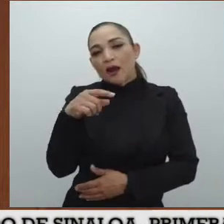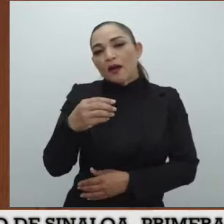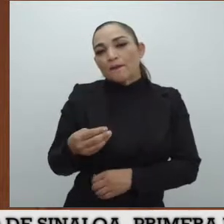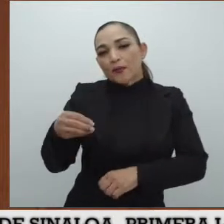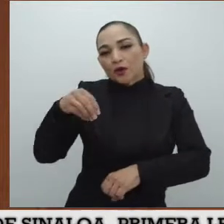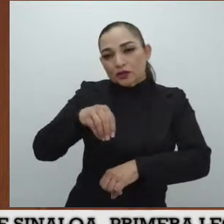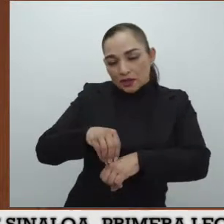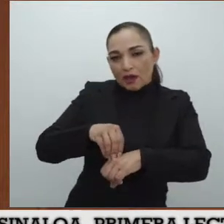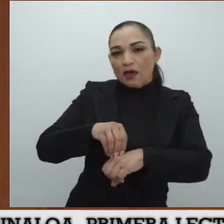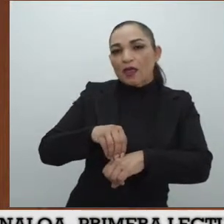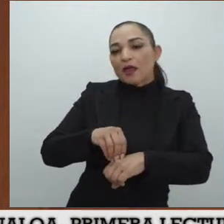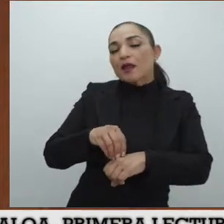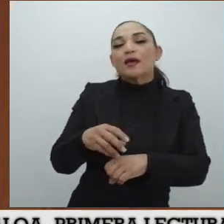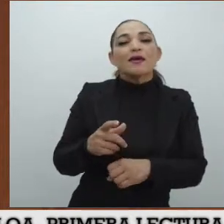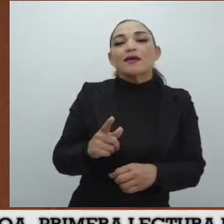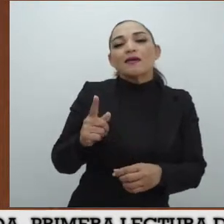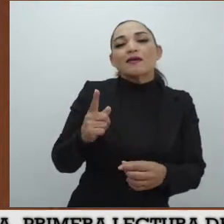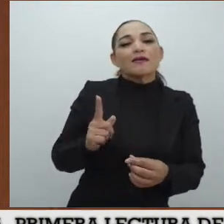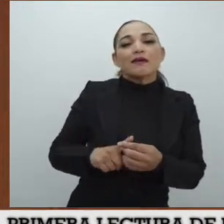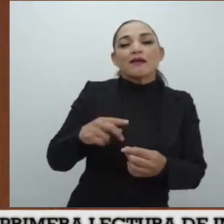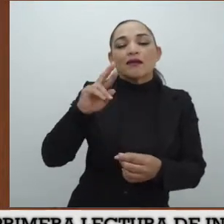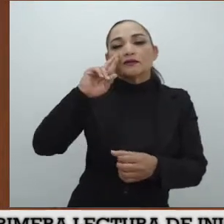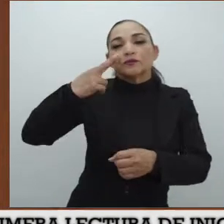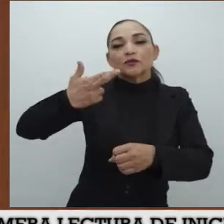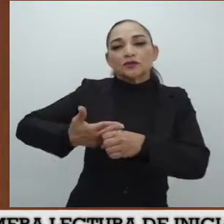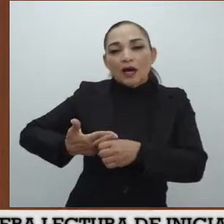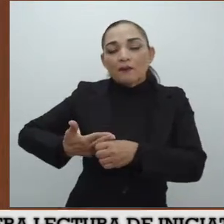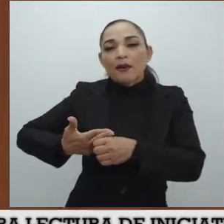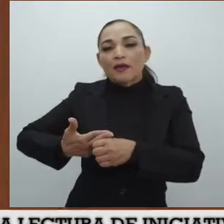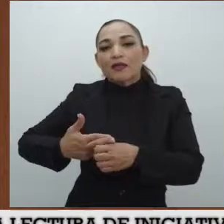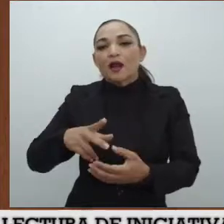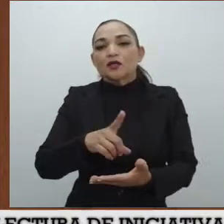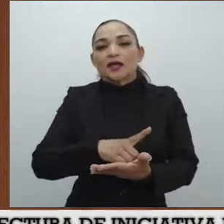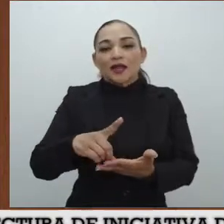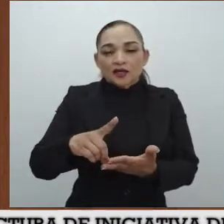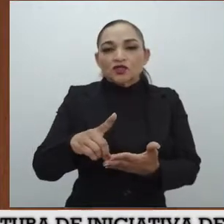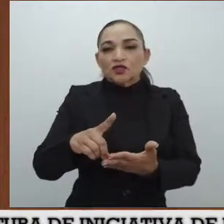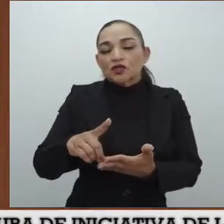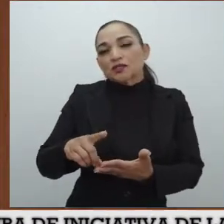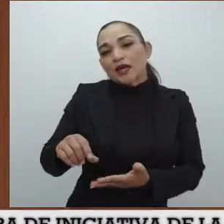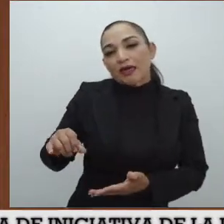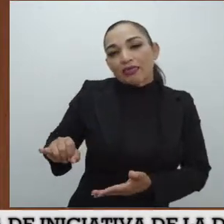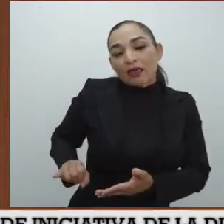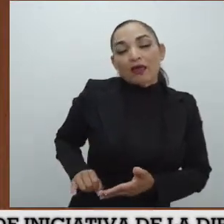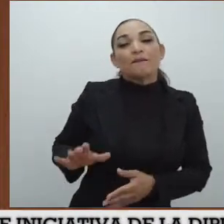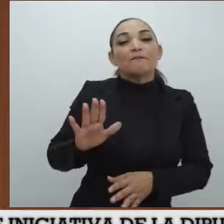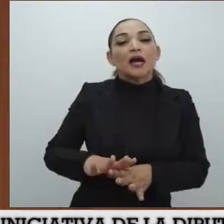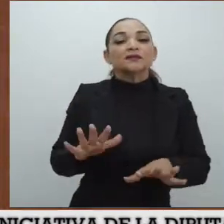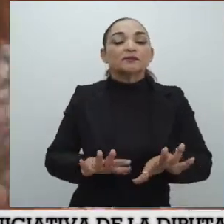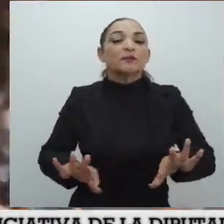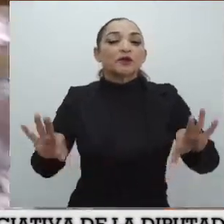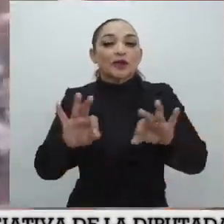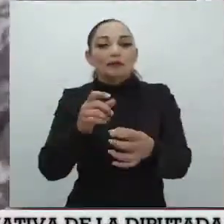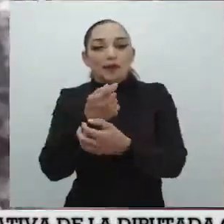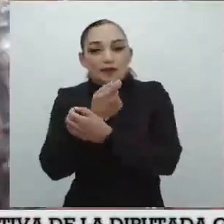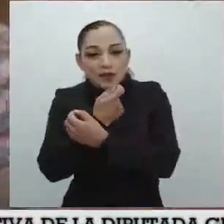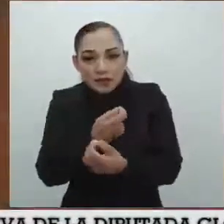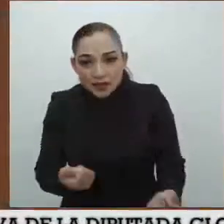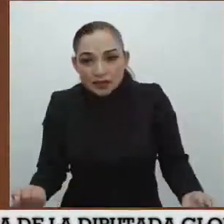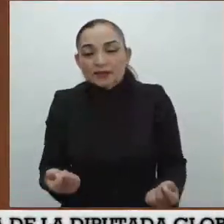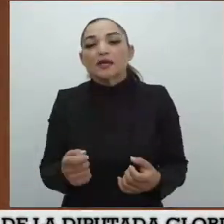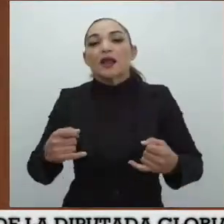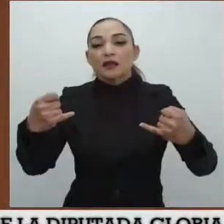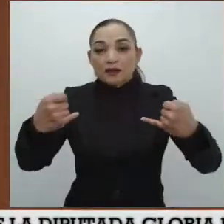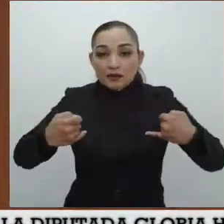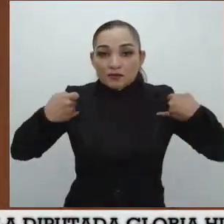competencia específica de la Comisión de los Derechos e Interés Superior de la de la primera infancia y de la niñez y de la adolescencia